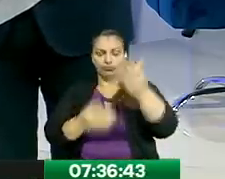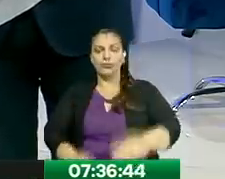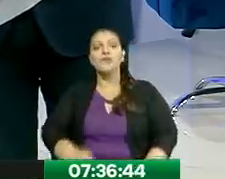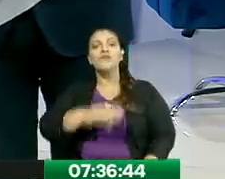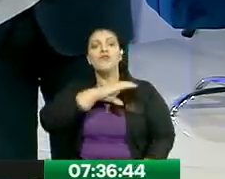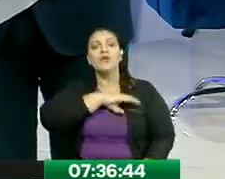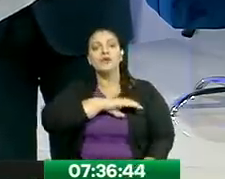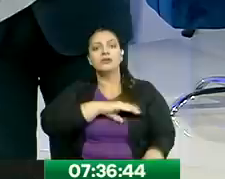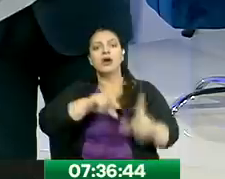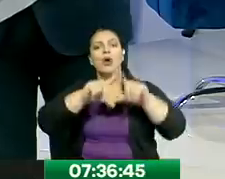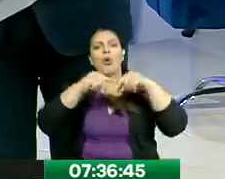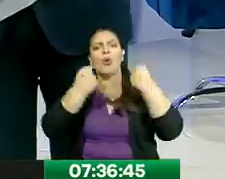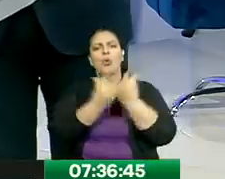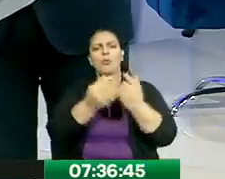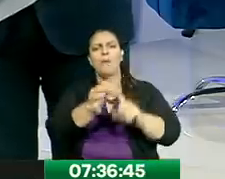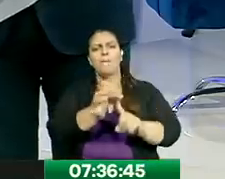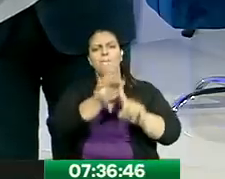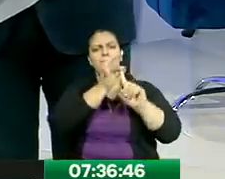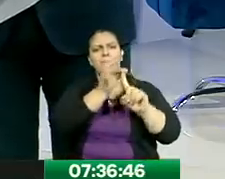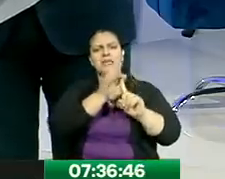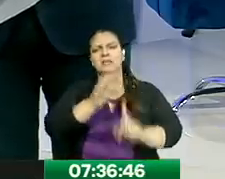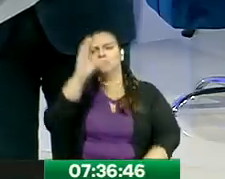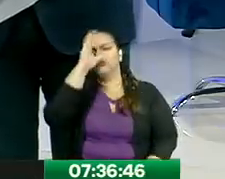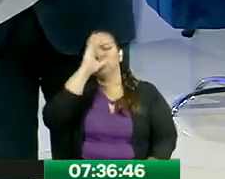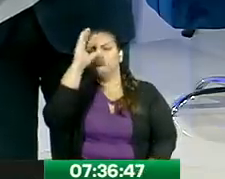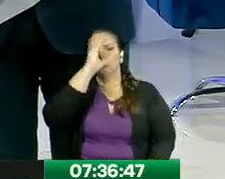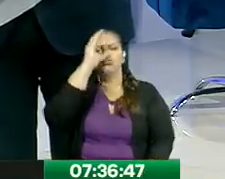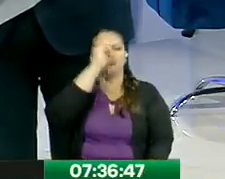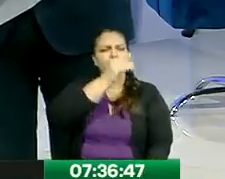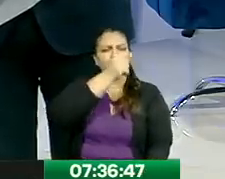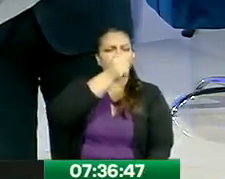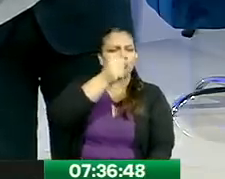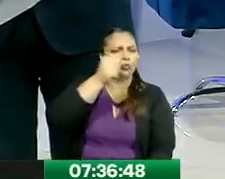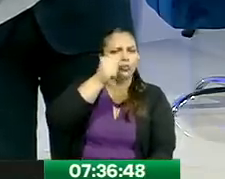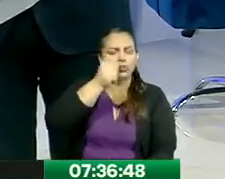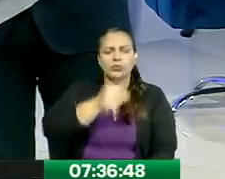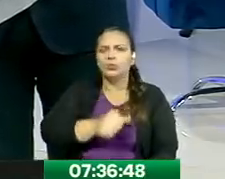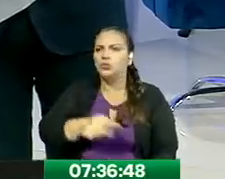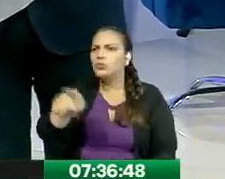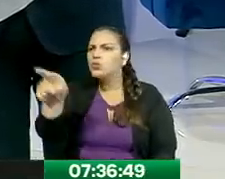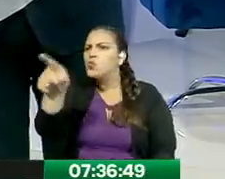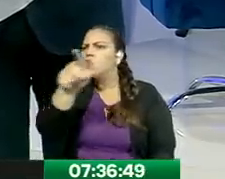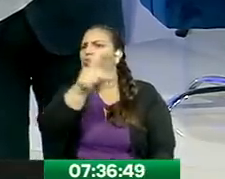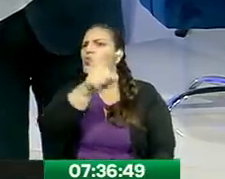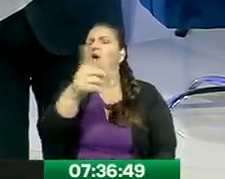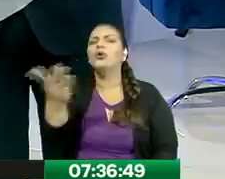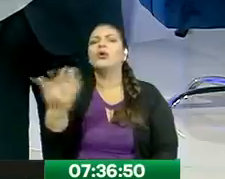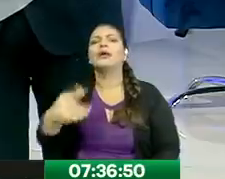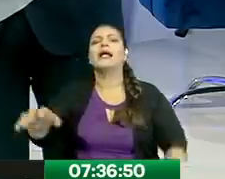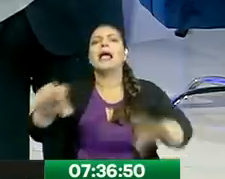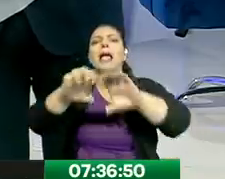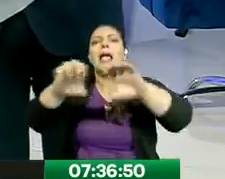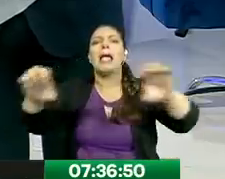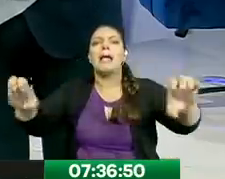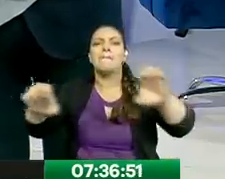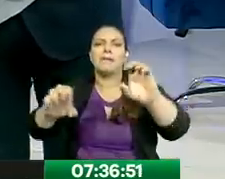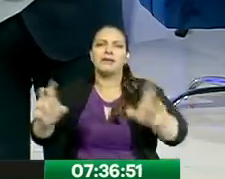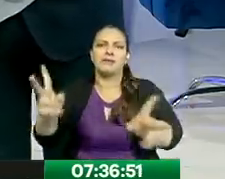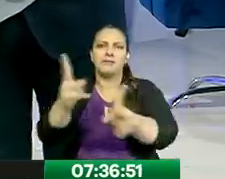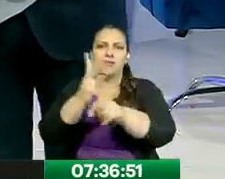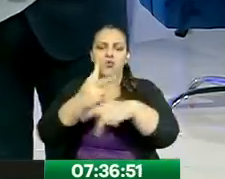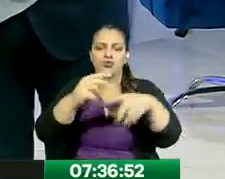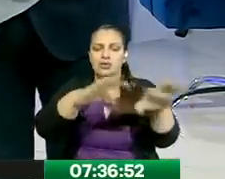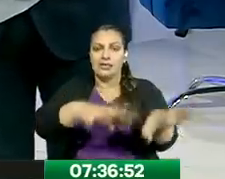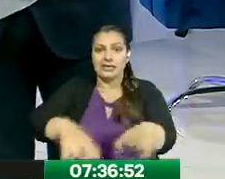nacional incautó una tonelada de droga tras haya dar las instalaciones de una compañía exportadora de productos agrícolas